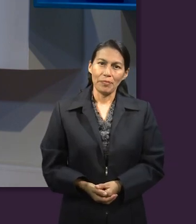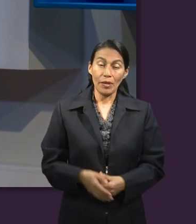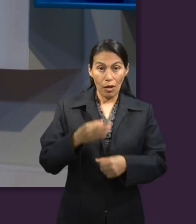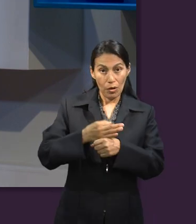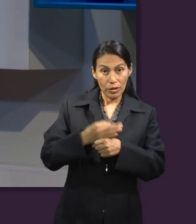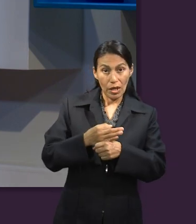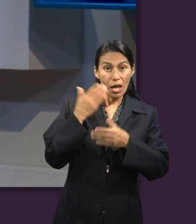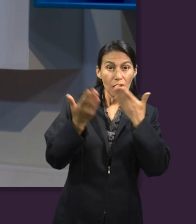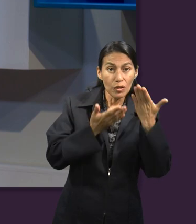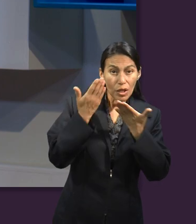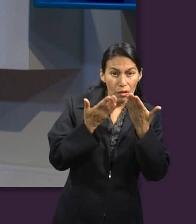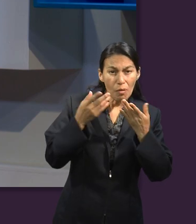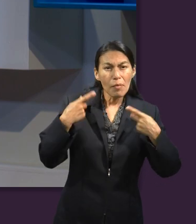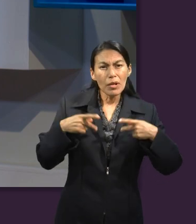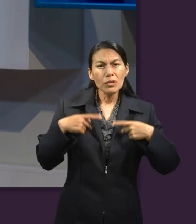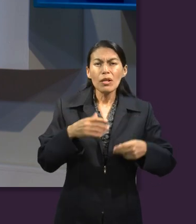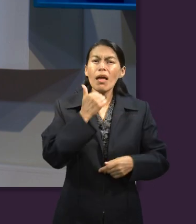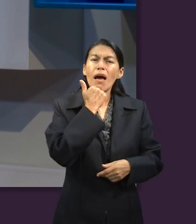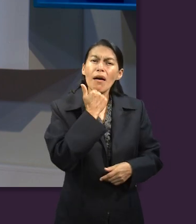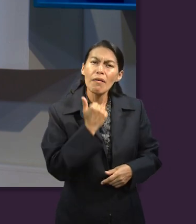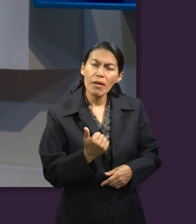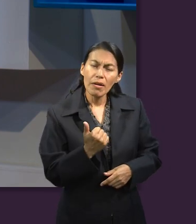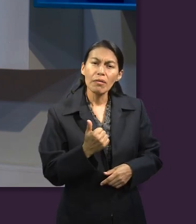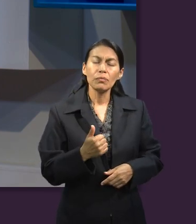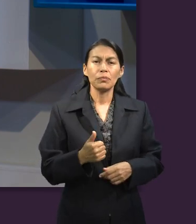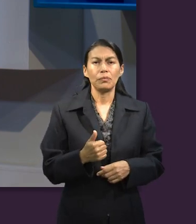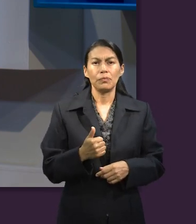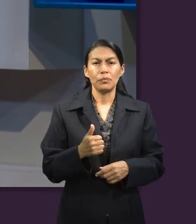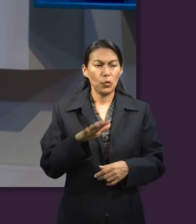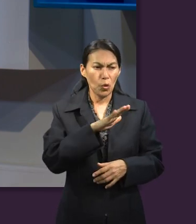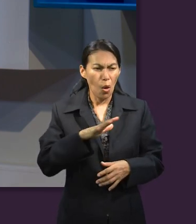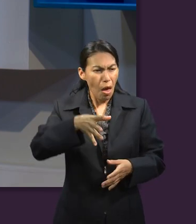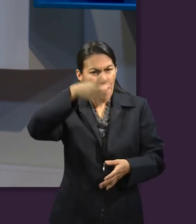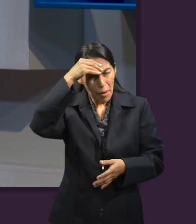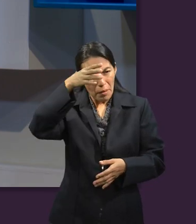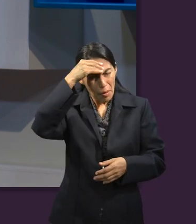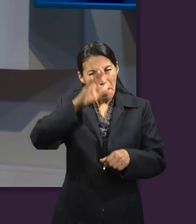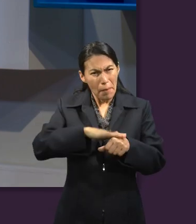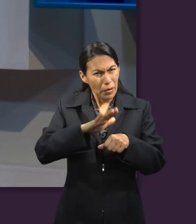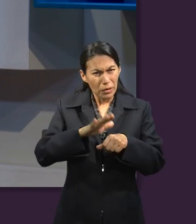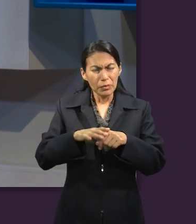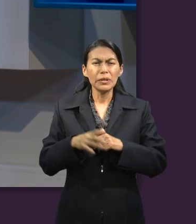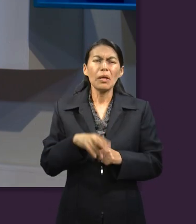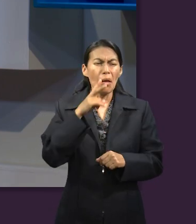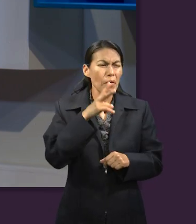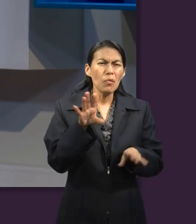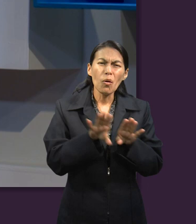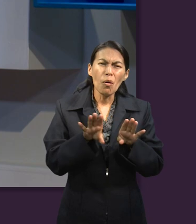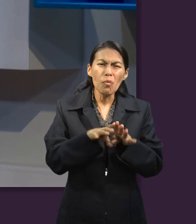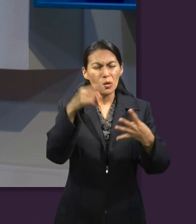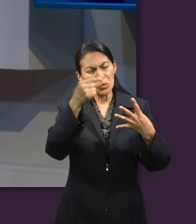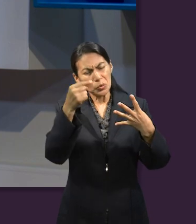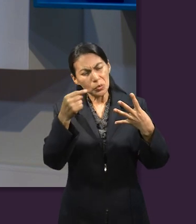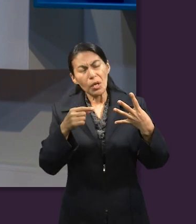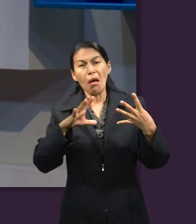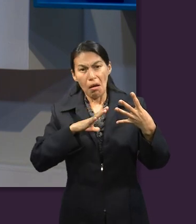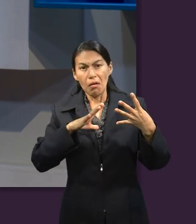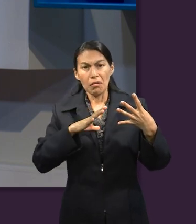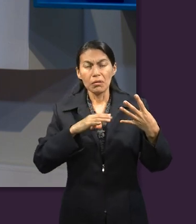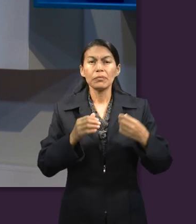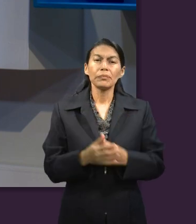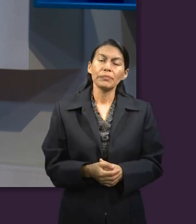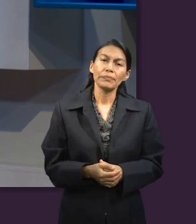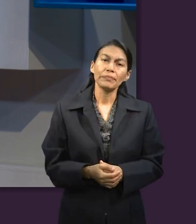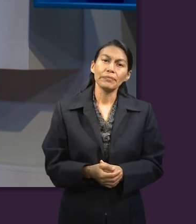estamos estudiando el personaje de abraham y pues podemos observar estas características